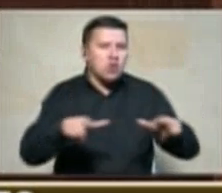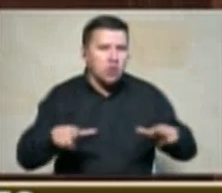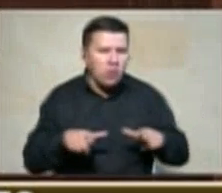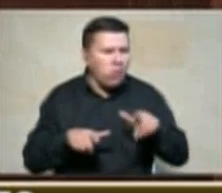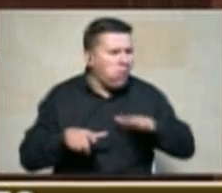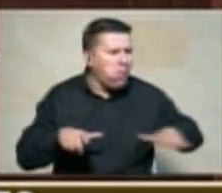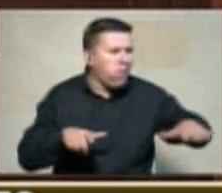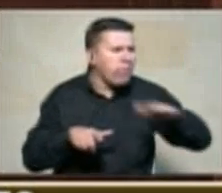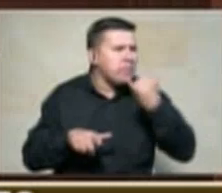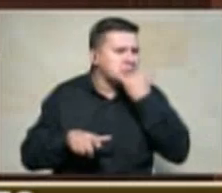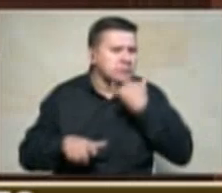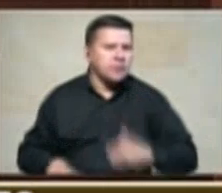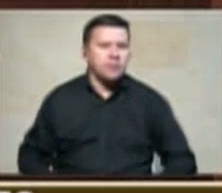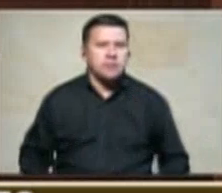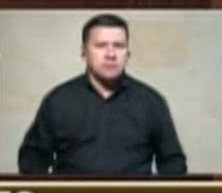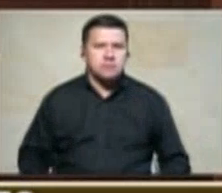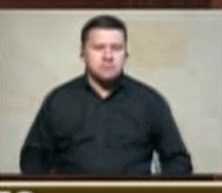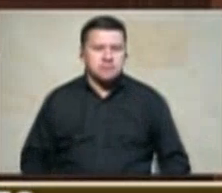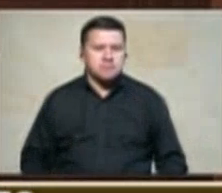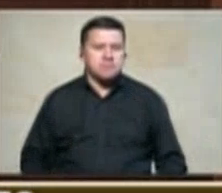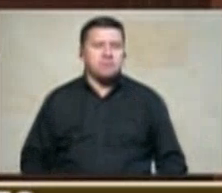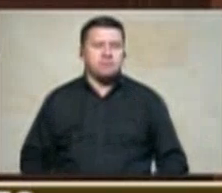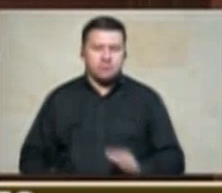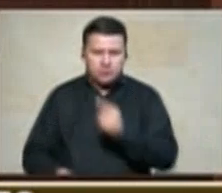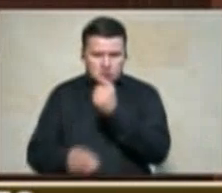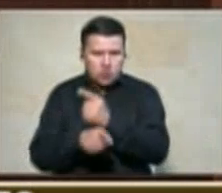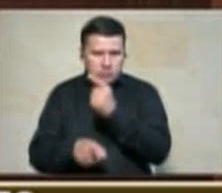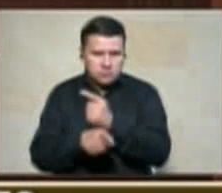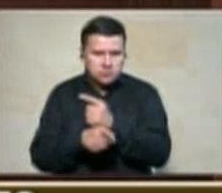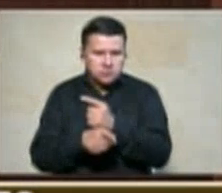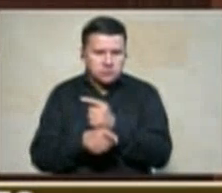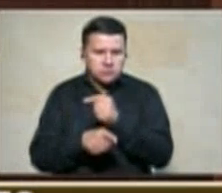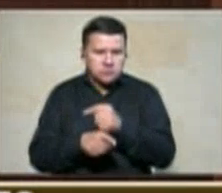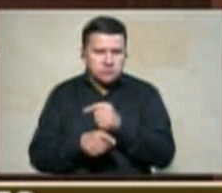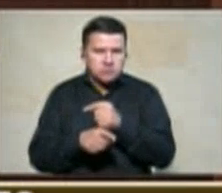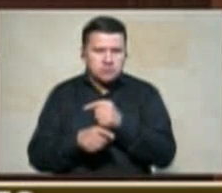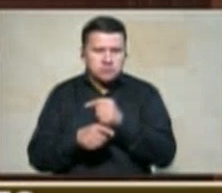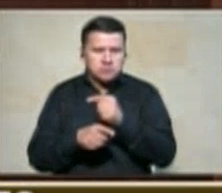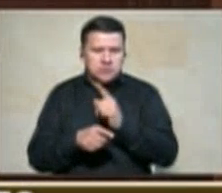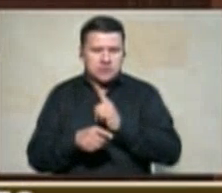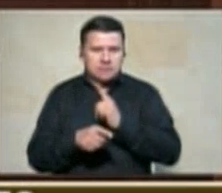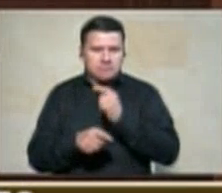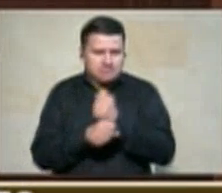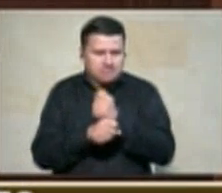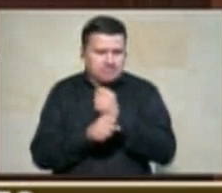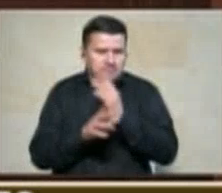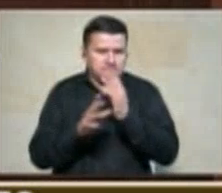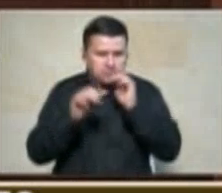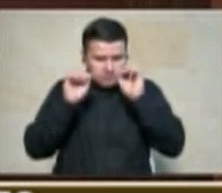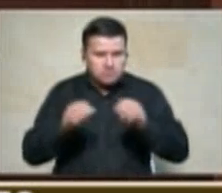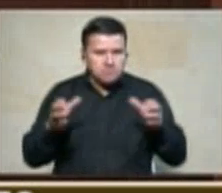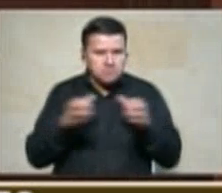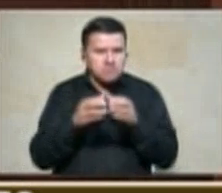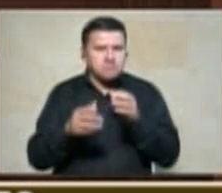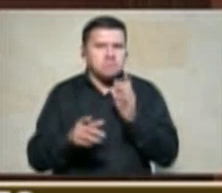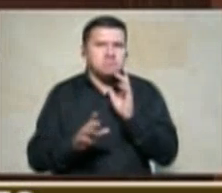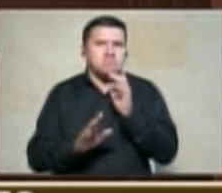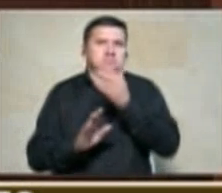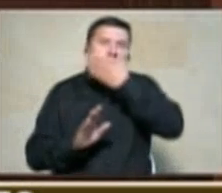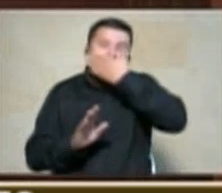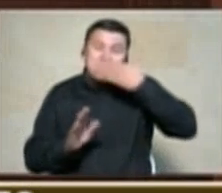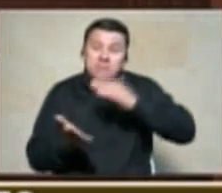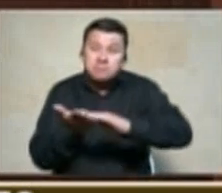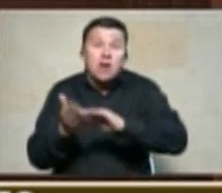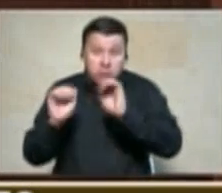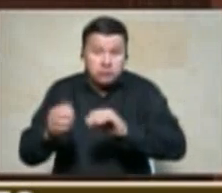que rodearon esos hechos. Y ese es el gran acierto de este instrumento legal. ¿Que pueda admitir algún tipo de mejoras?